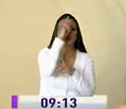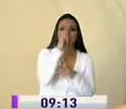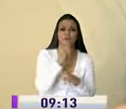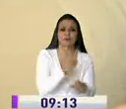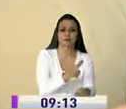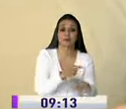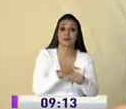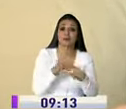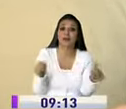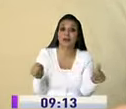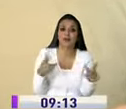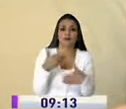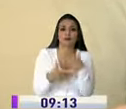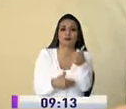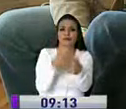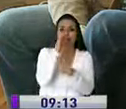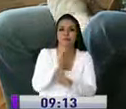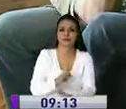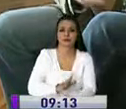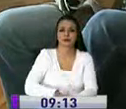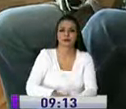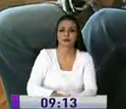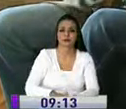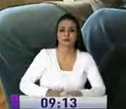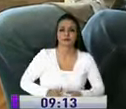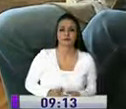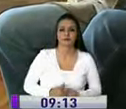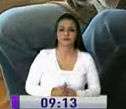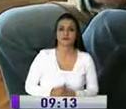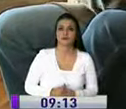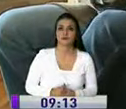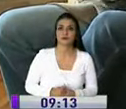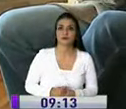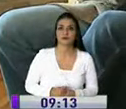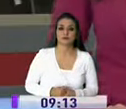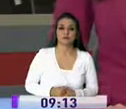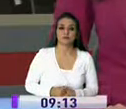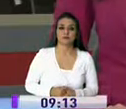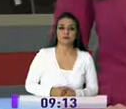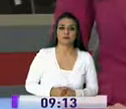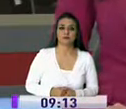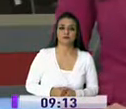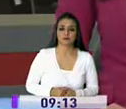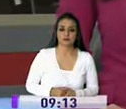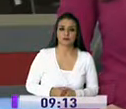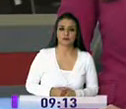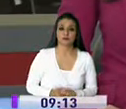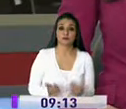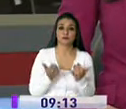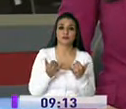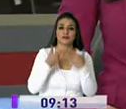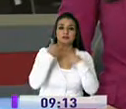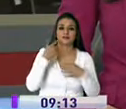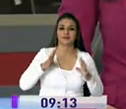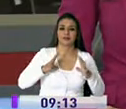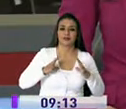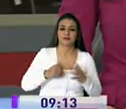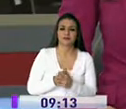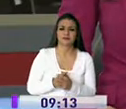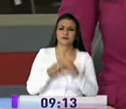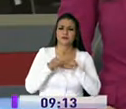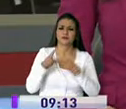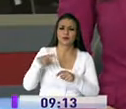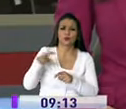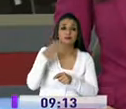protección improcedente. Informó Héctor Romero. Y vamos a hablar del feriado. Les contamos que miles de